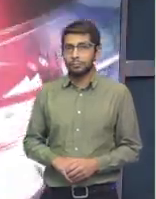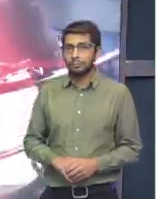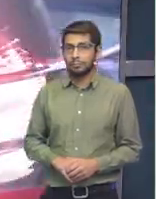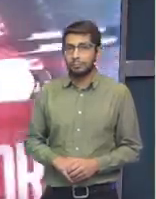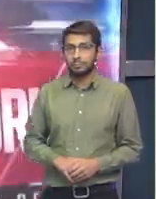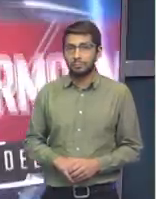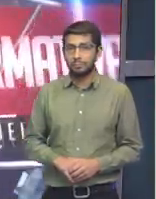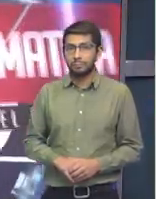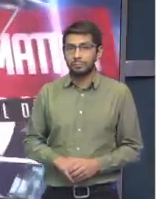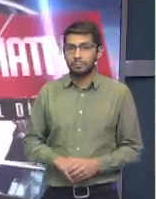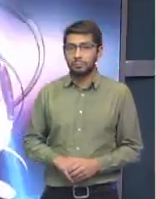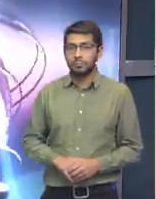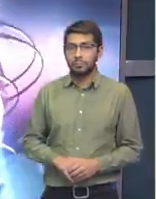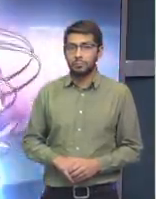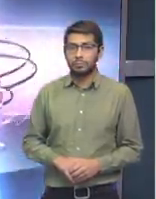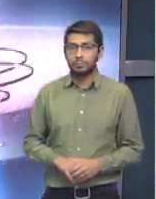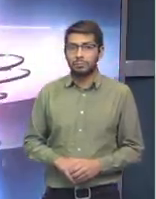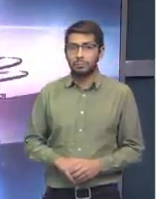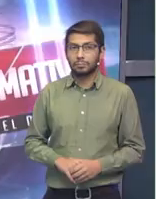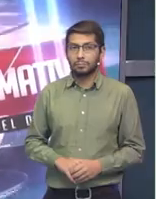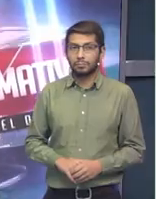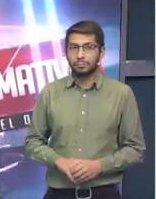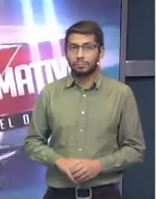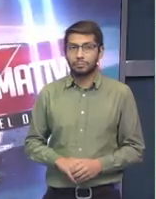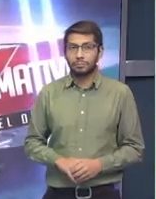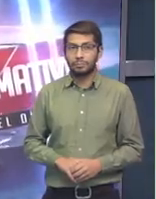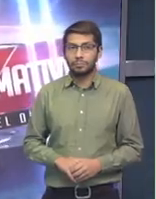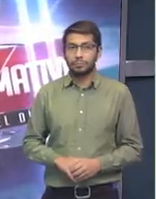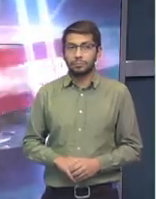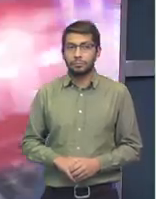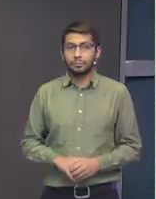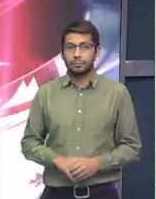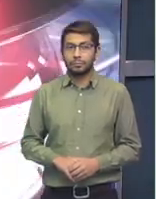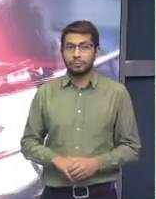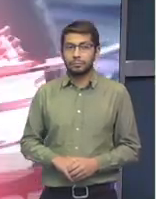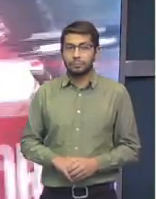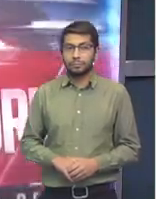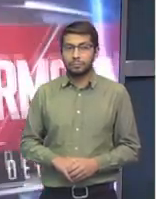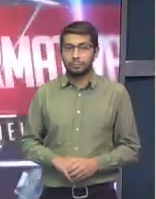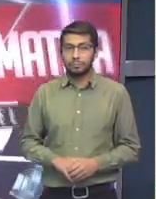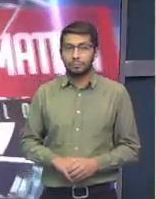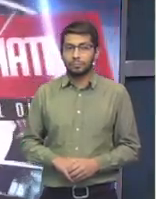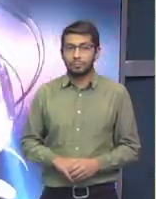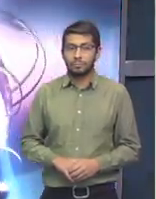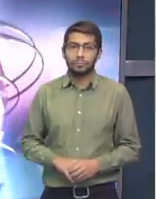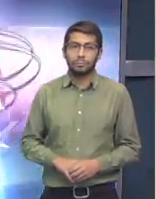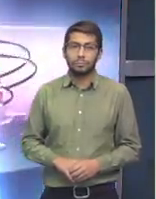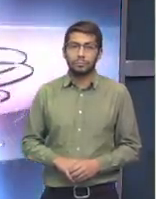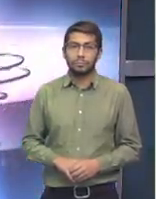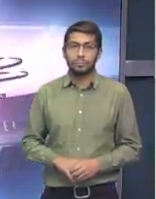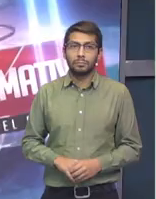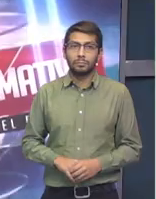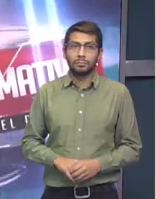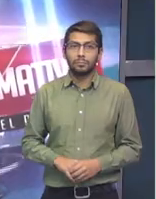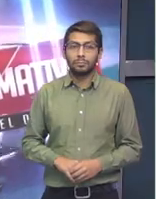de gente, como ustedes saben, se va avanzando a pasos agigantados, pero también hemos detectado algo de